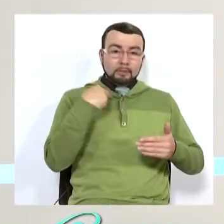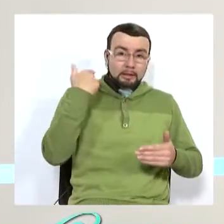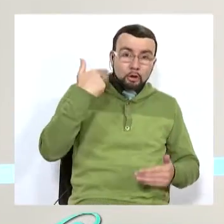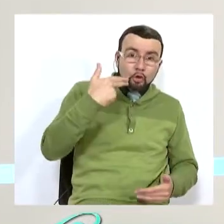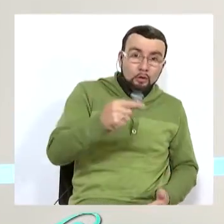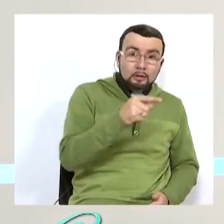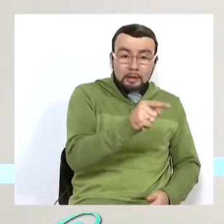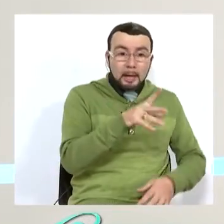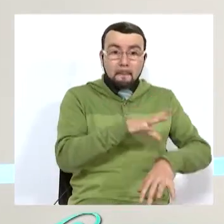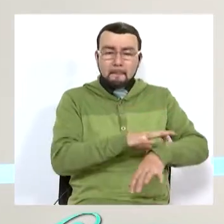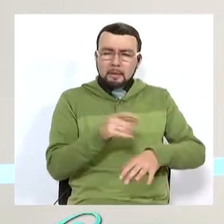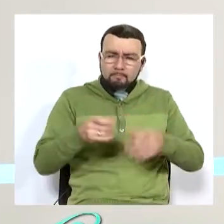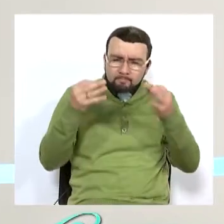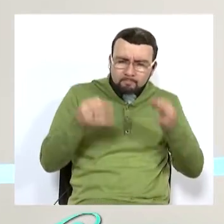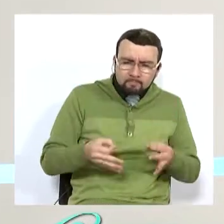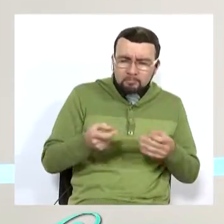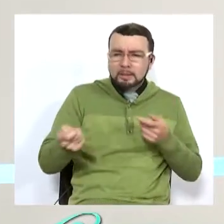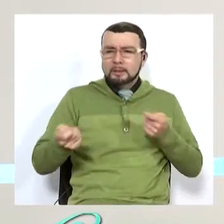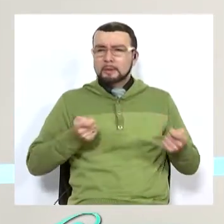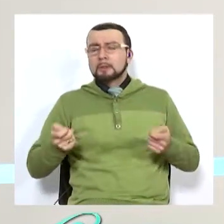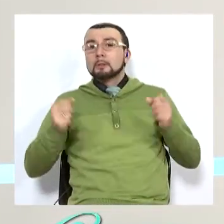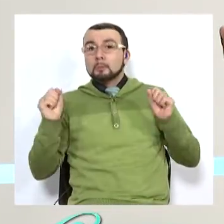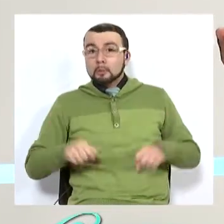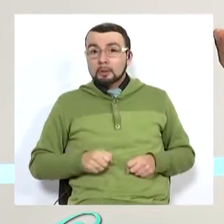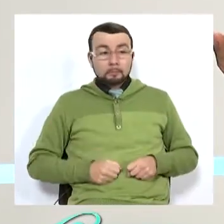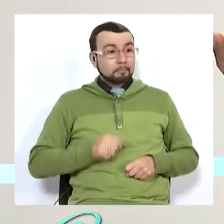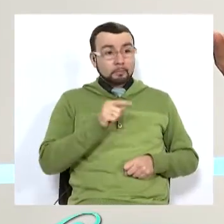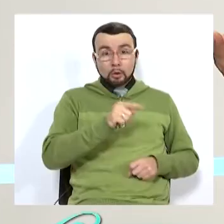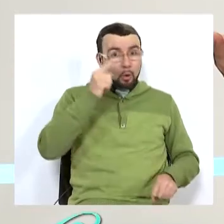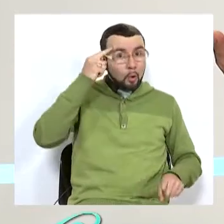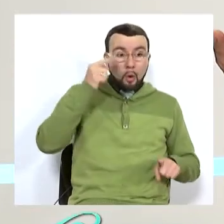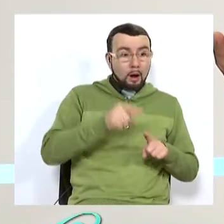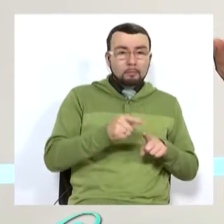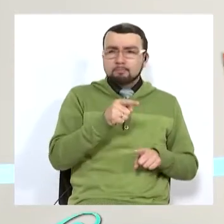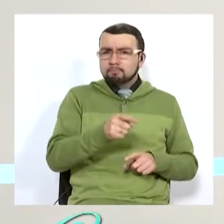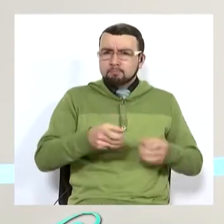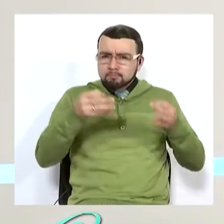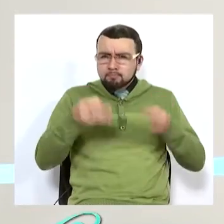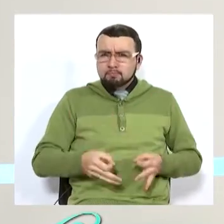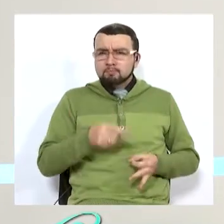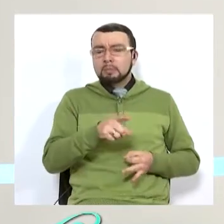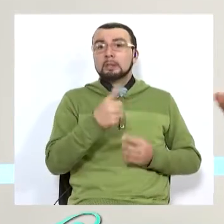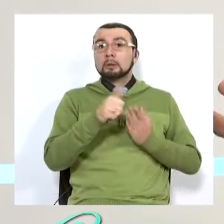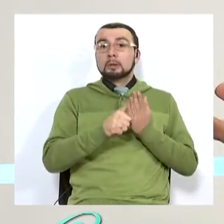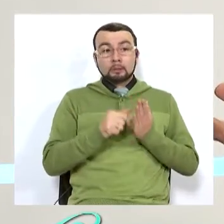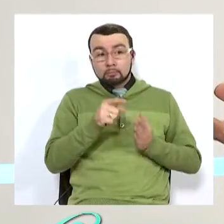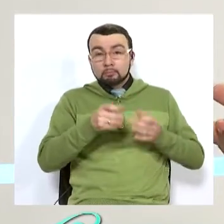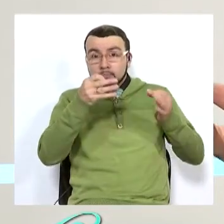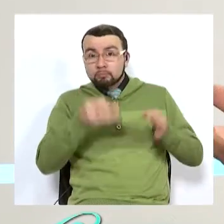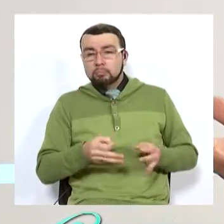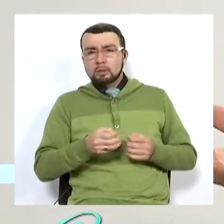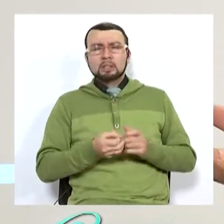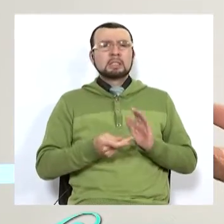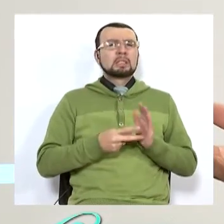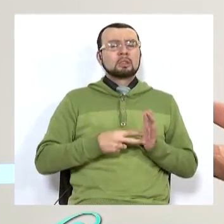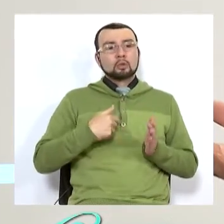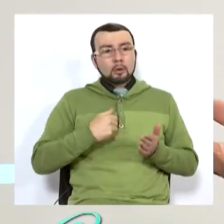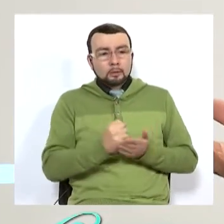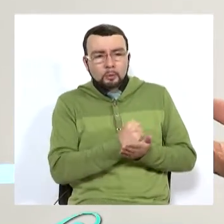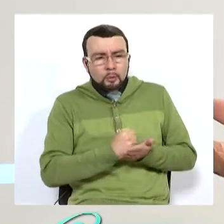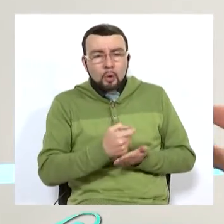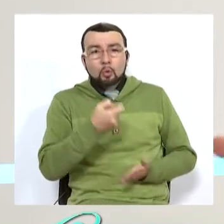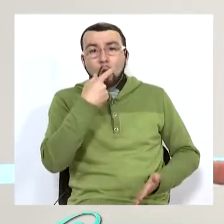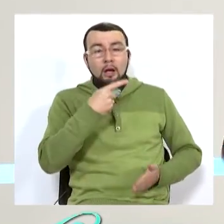un tratamiento. Y de ahí que la finalidad hoy con este programa es que no es tomarme una pastica para el